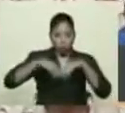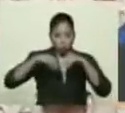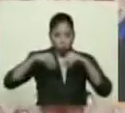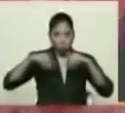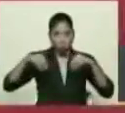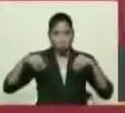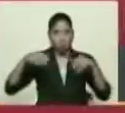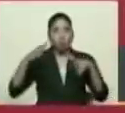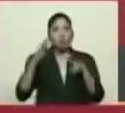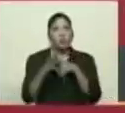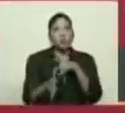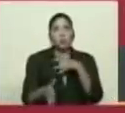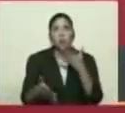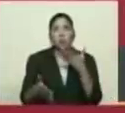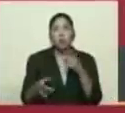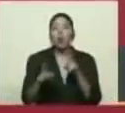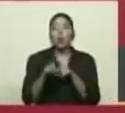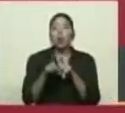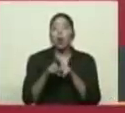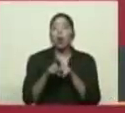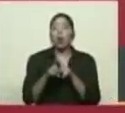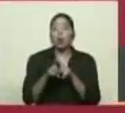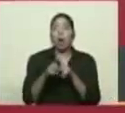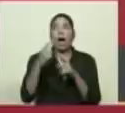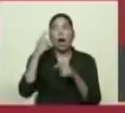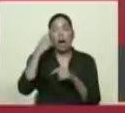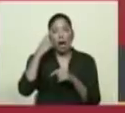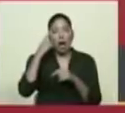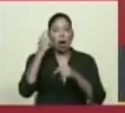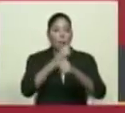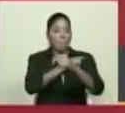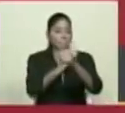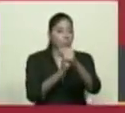es el poder de los consejos comunales, de las comunas.